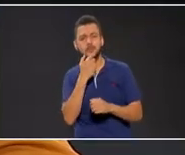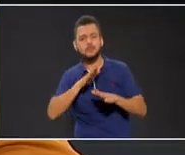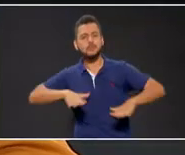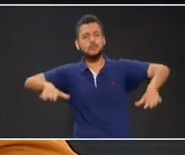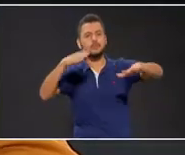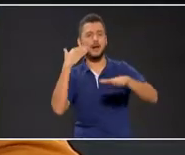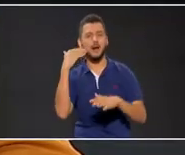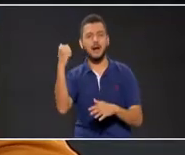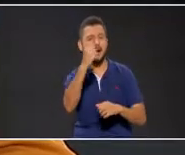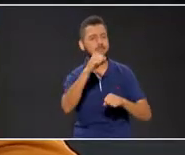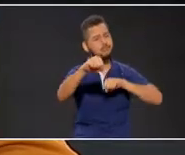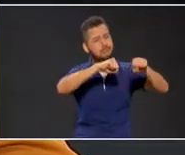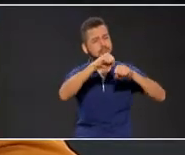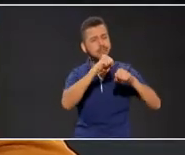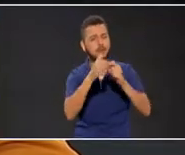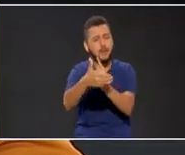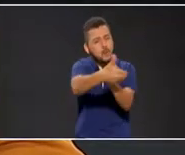a implementar